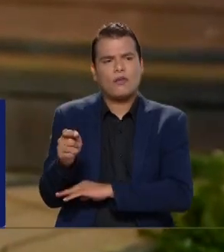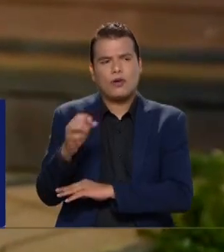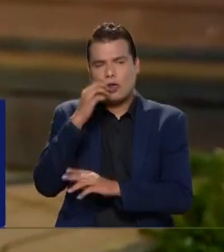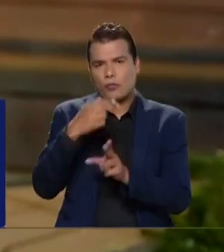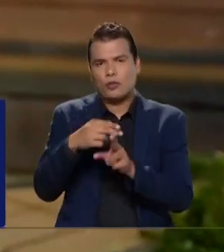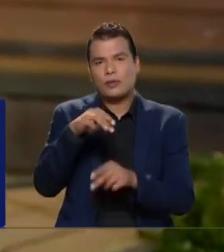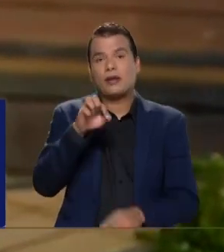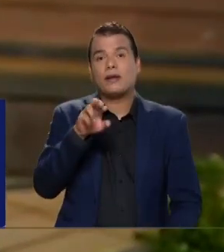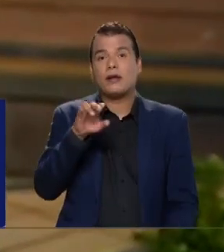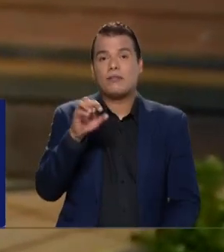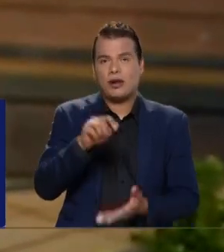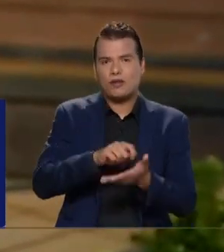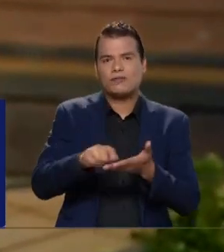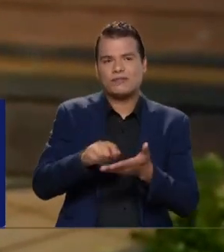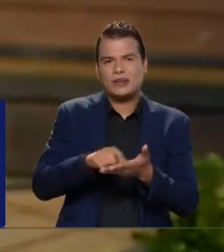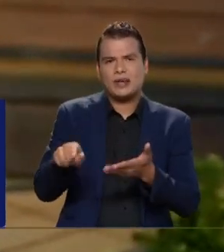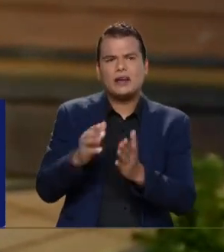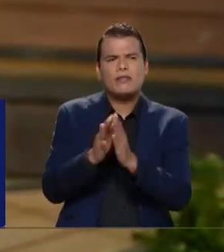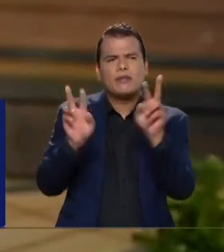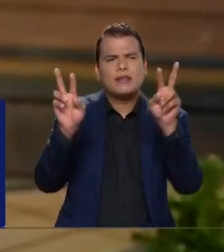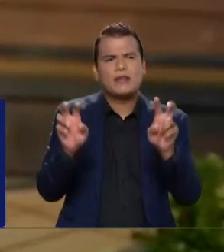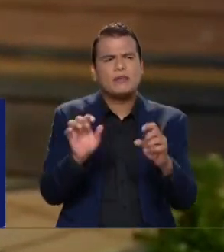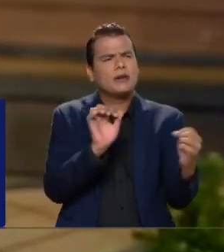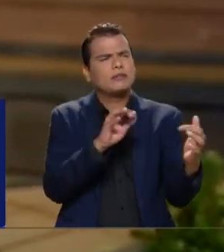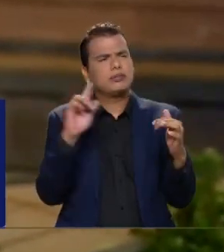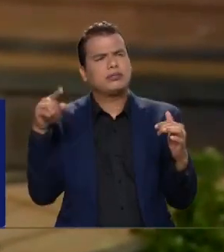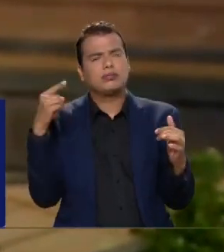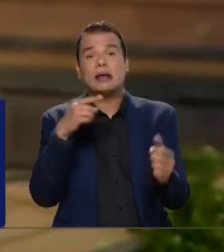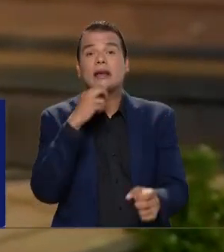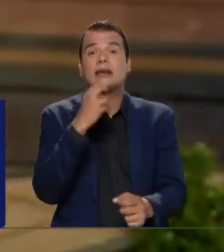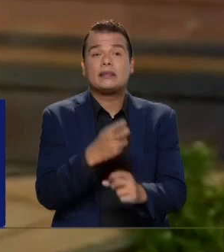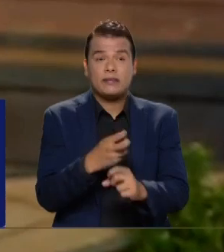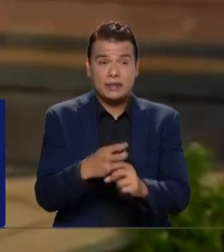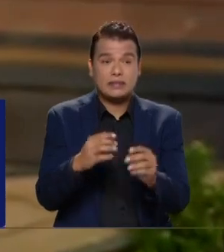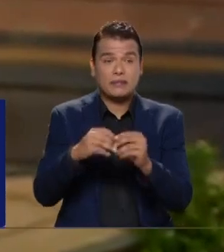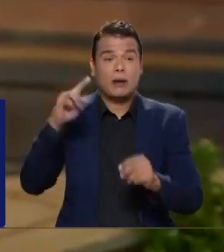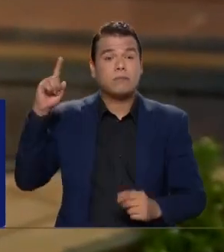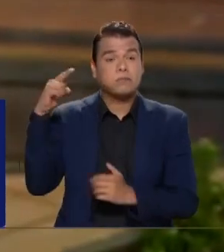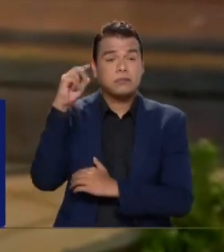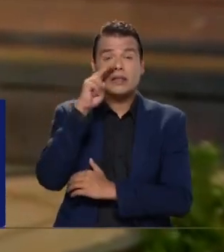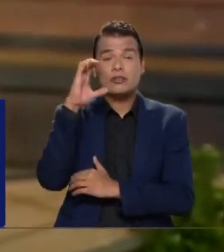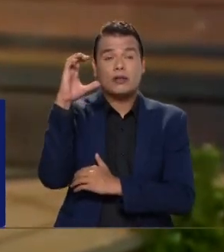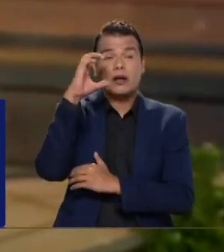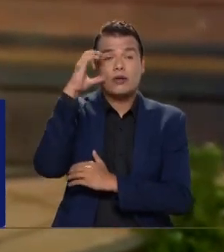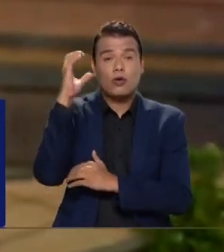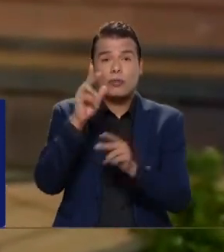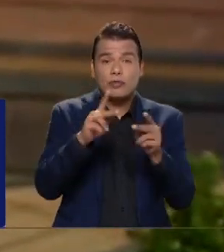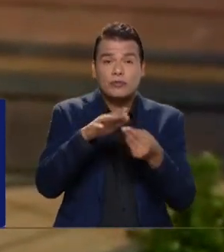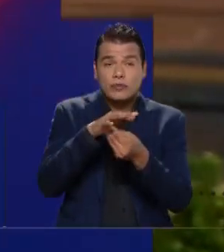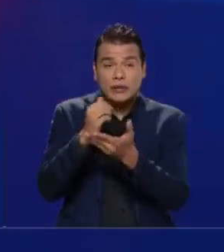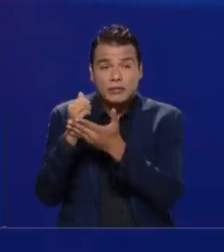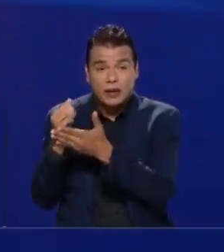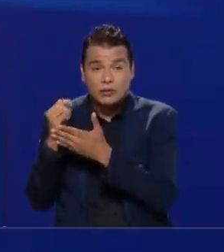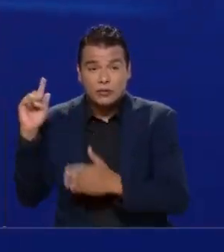en la misma y, por supuesto, la interminable dificultad que se ha tenido en el país con la reparación colectiva.